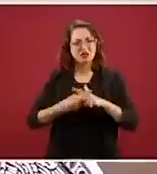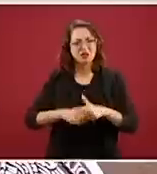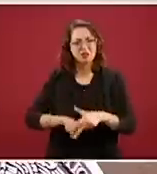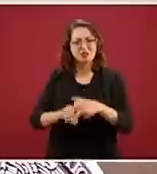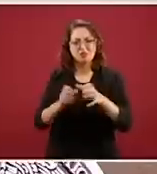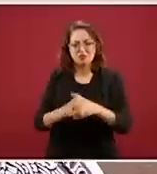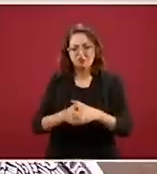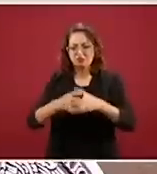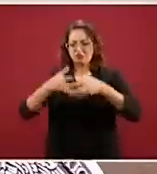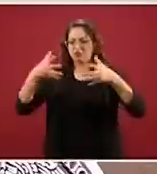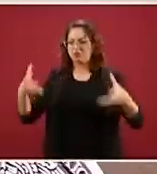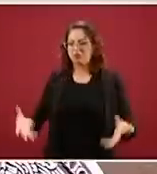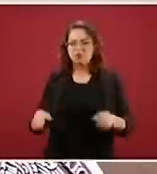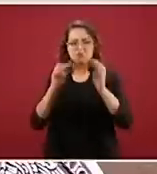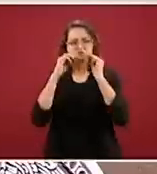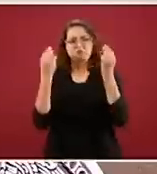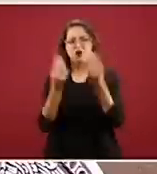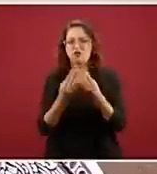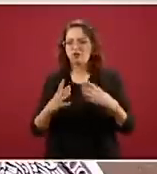fue descuido.